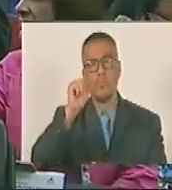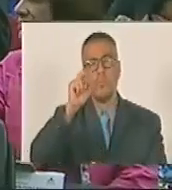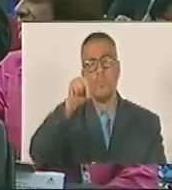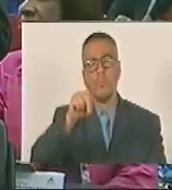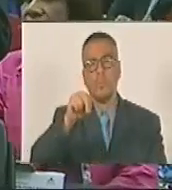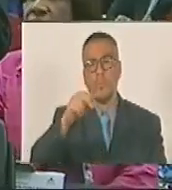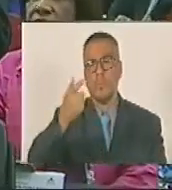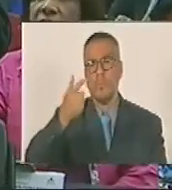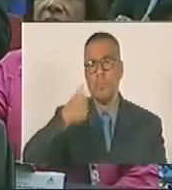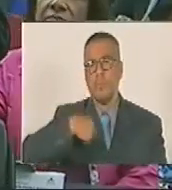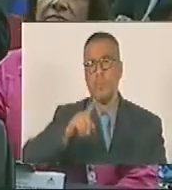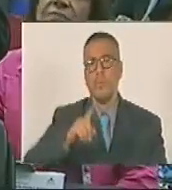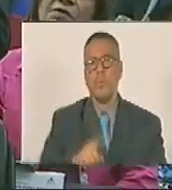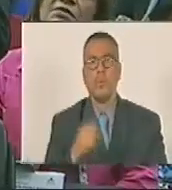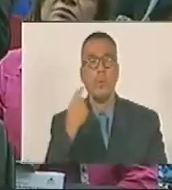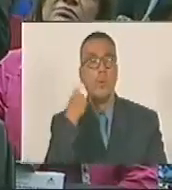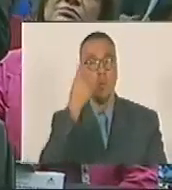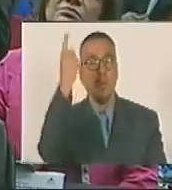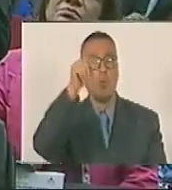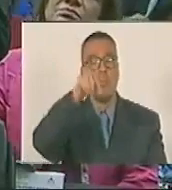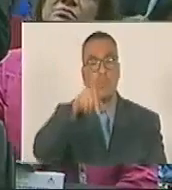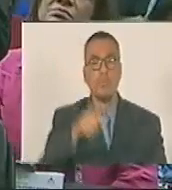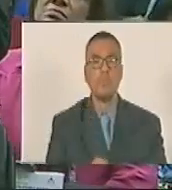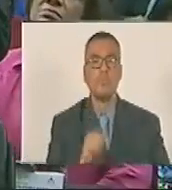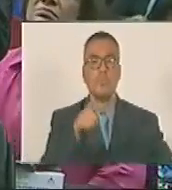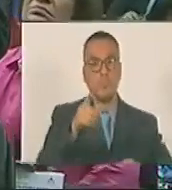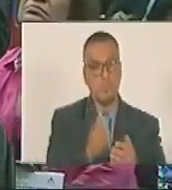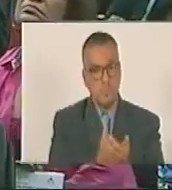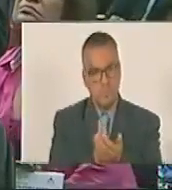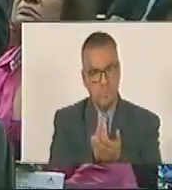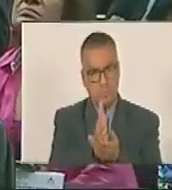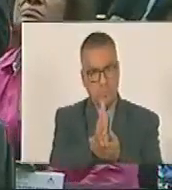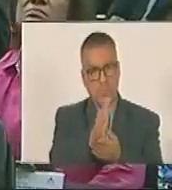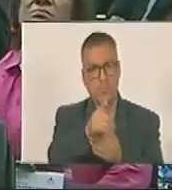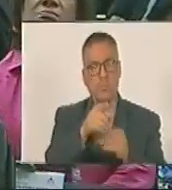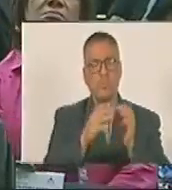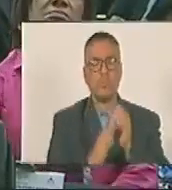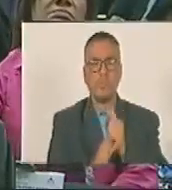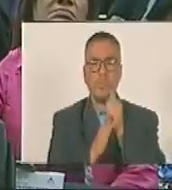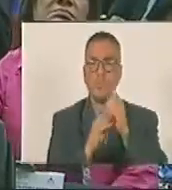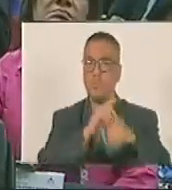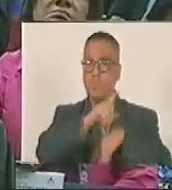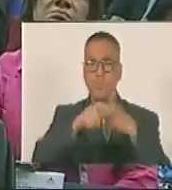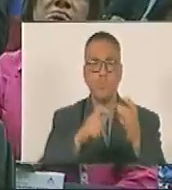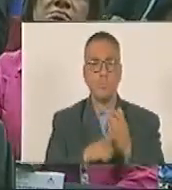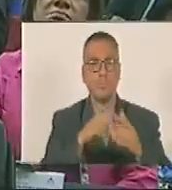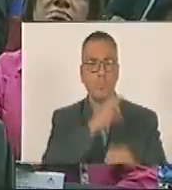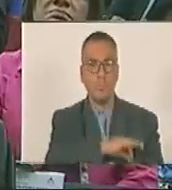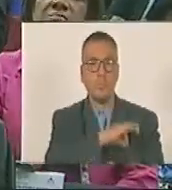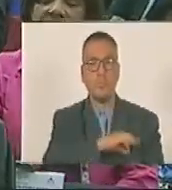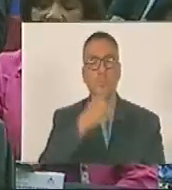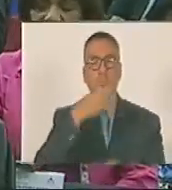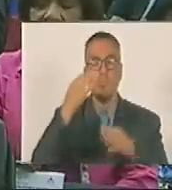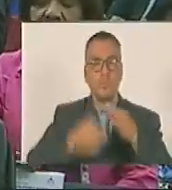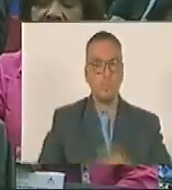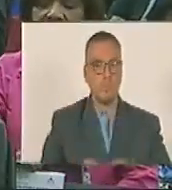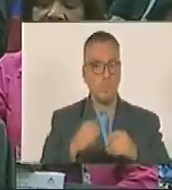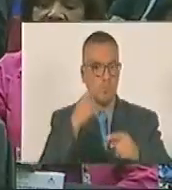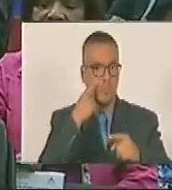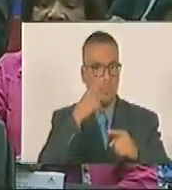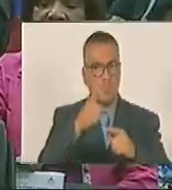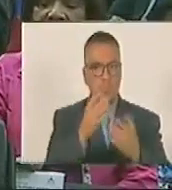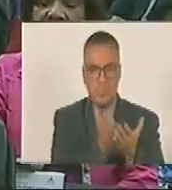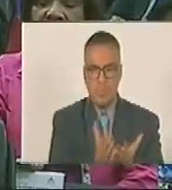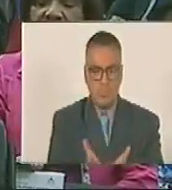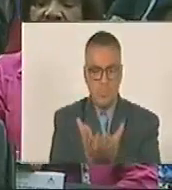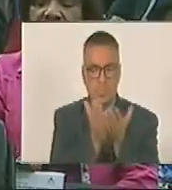crece tiene éxitos y tiene una orientación totalmente socialista y que debe ser un referente de